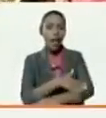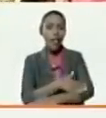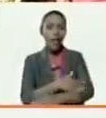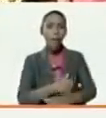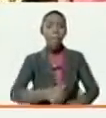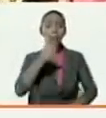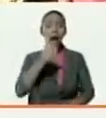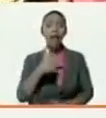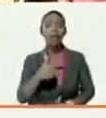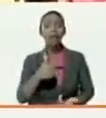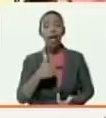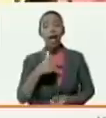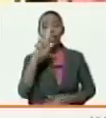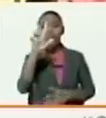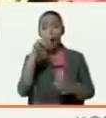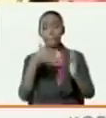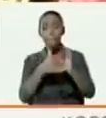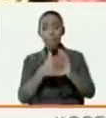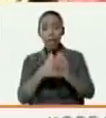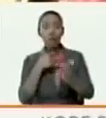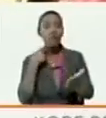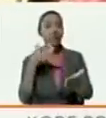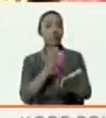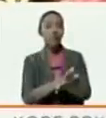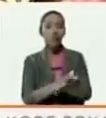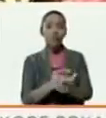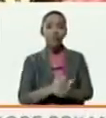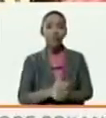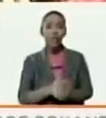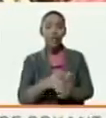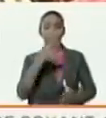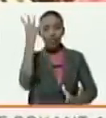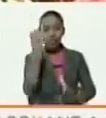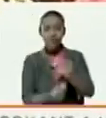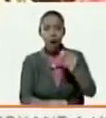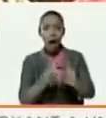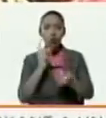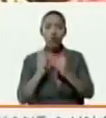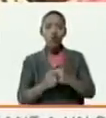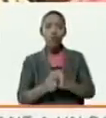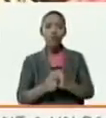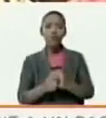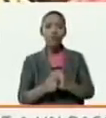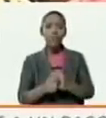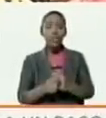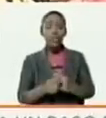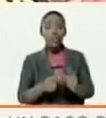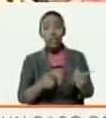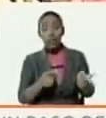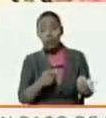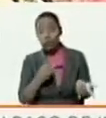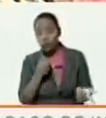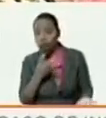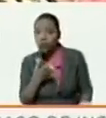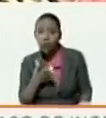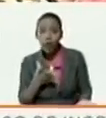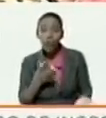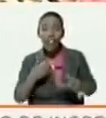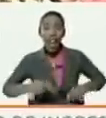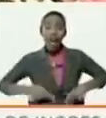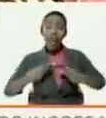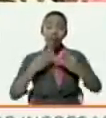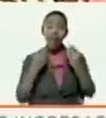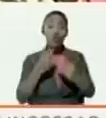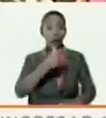de 3.000 muertos, a costa de desaparecidos, a costa de la vida de